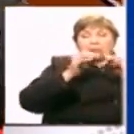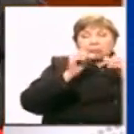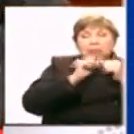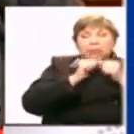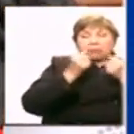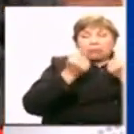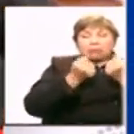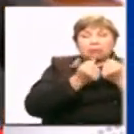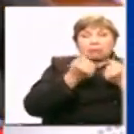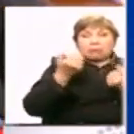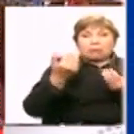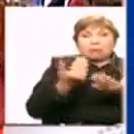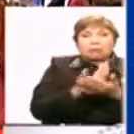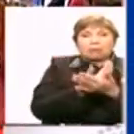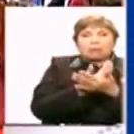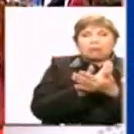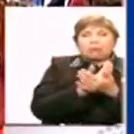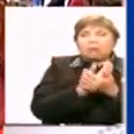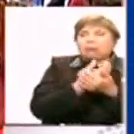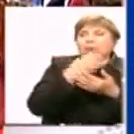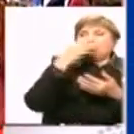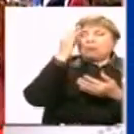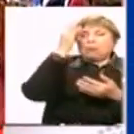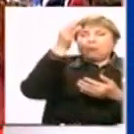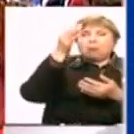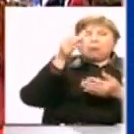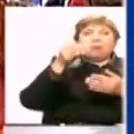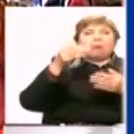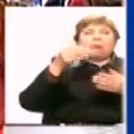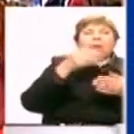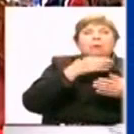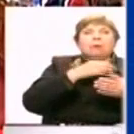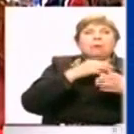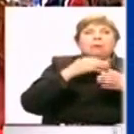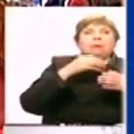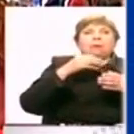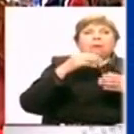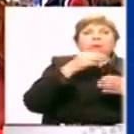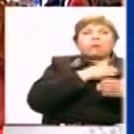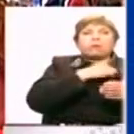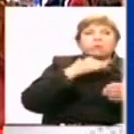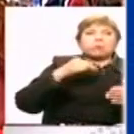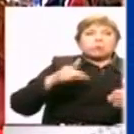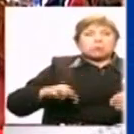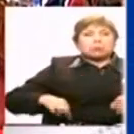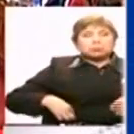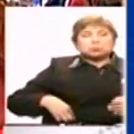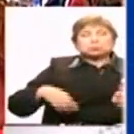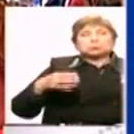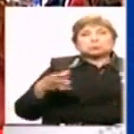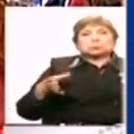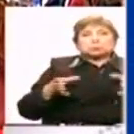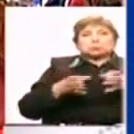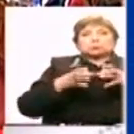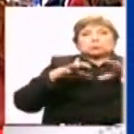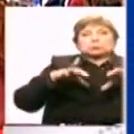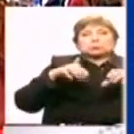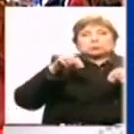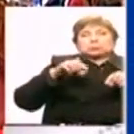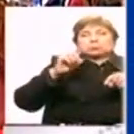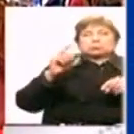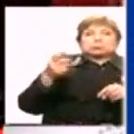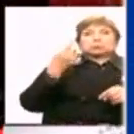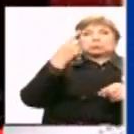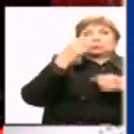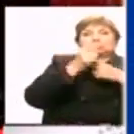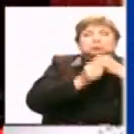del sistema penitenciario, porque yo tengo dos tesis en esa materia. La segunda quedó en investigación, porque a mi universidad en la que estuve no